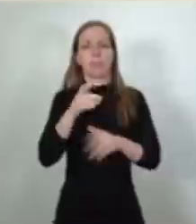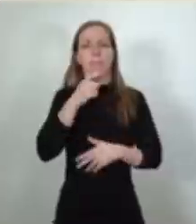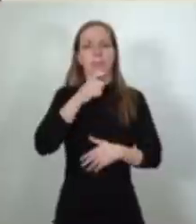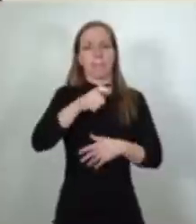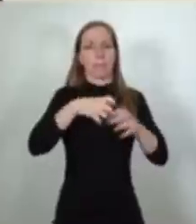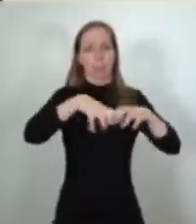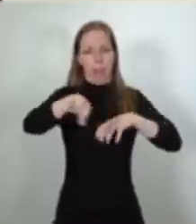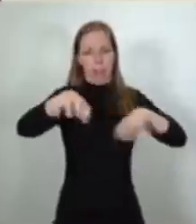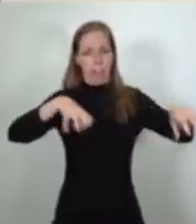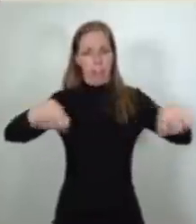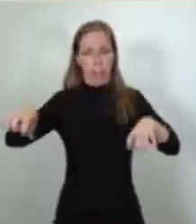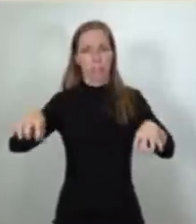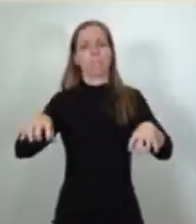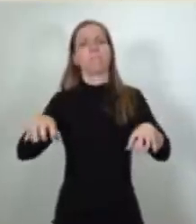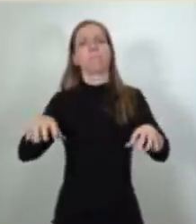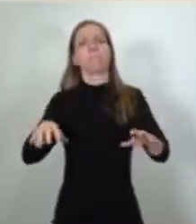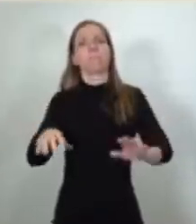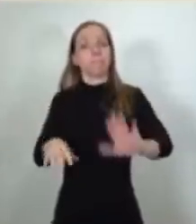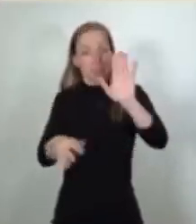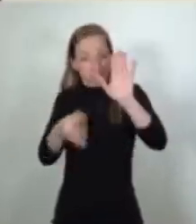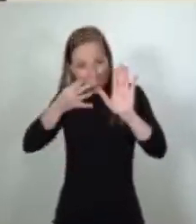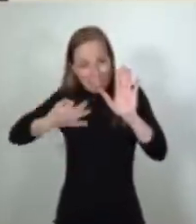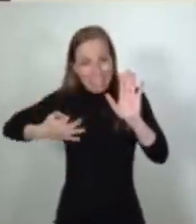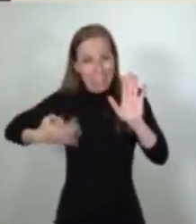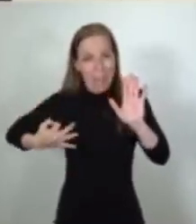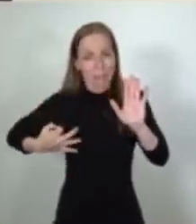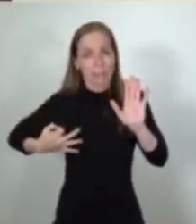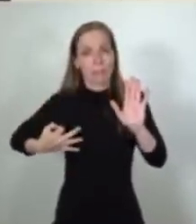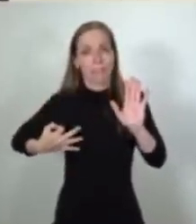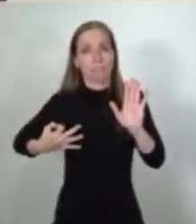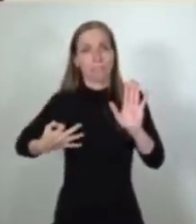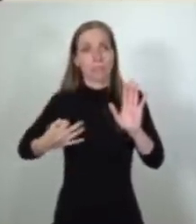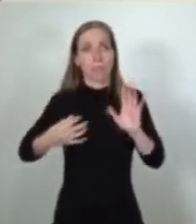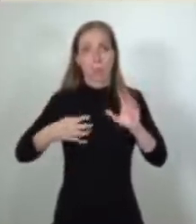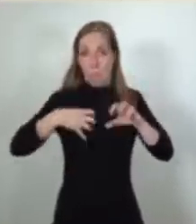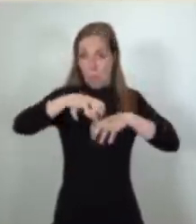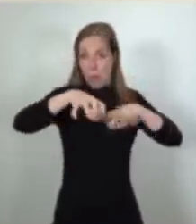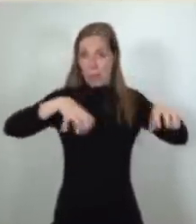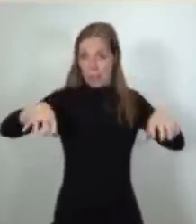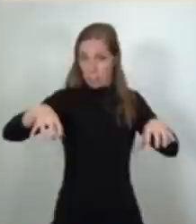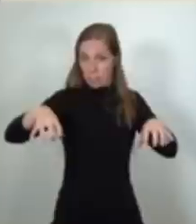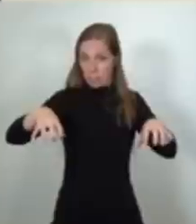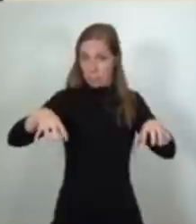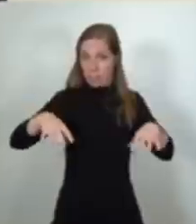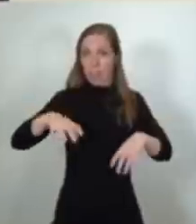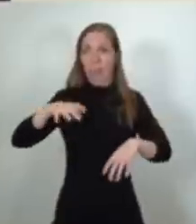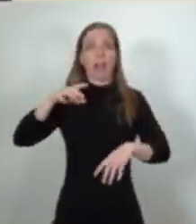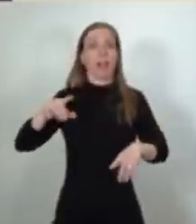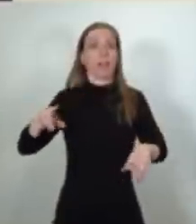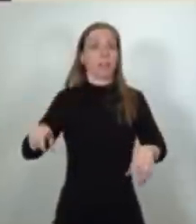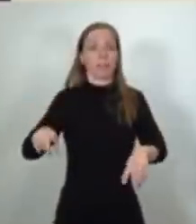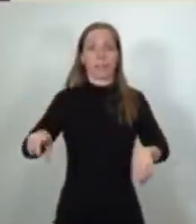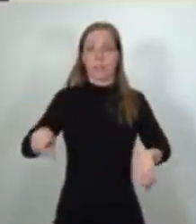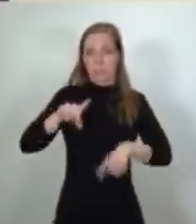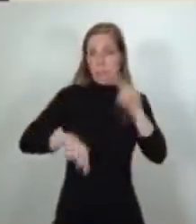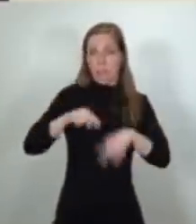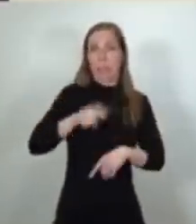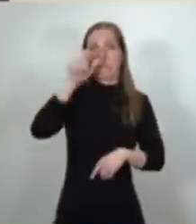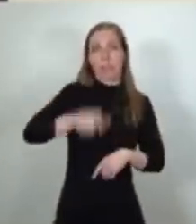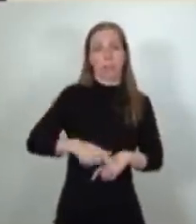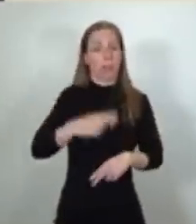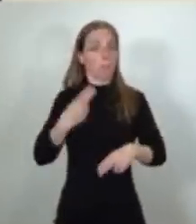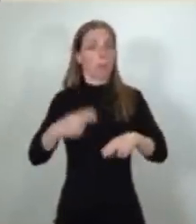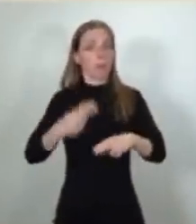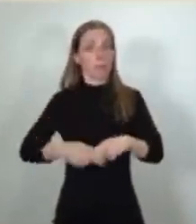polarización. Pero la verdadera polarización no tiene nada que ver con las declaraciones que hagan los dirigentes políticos.